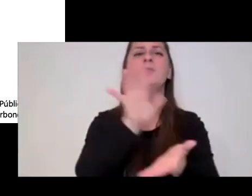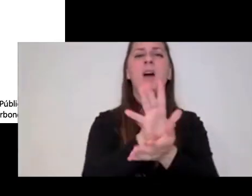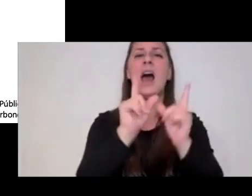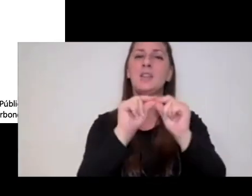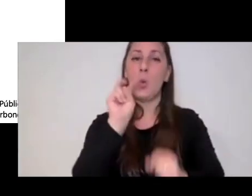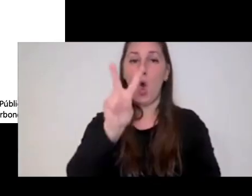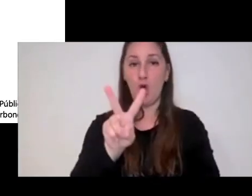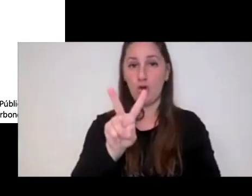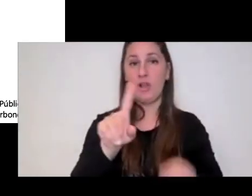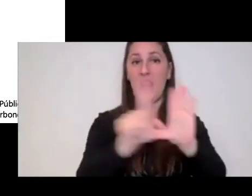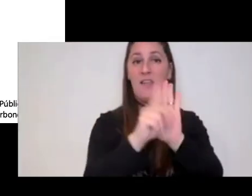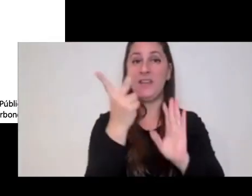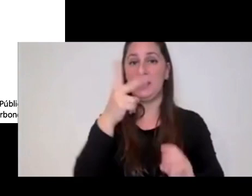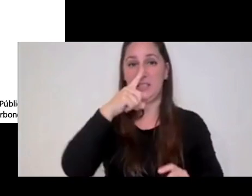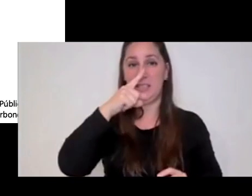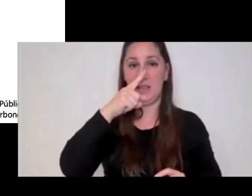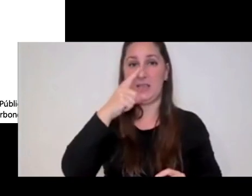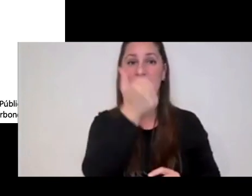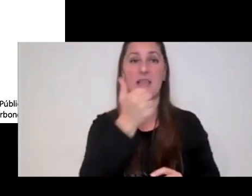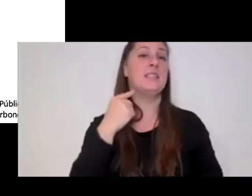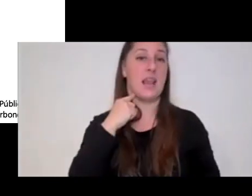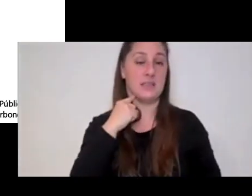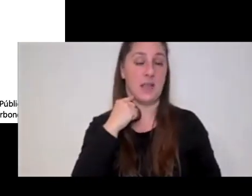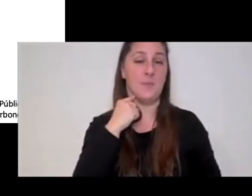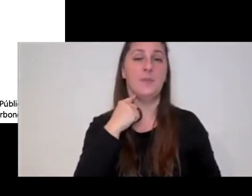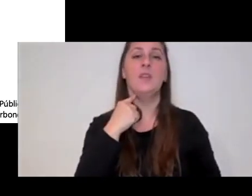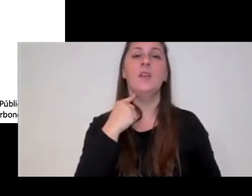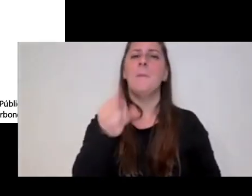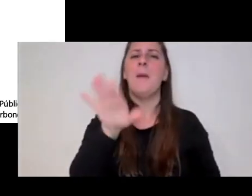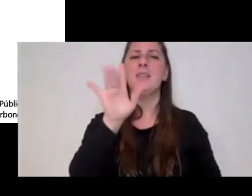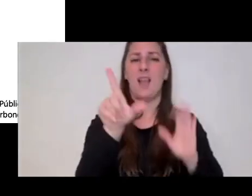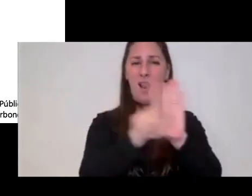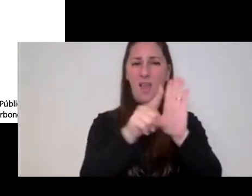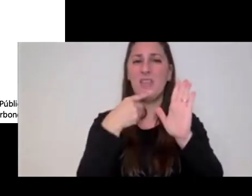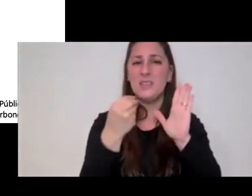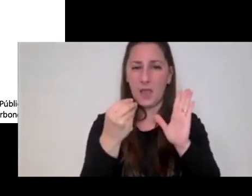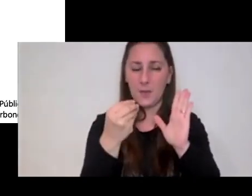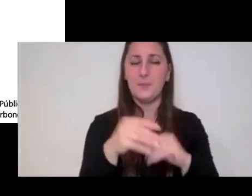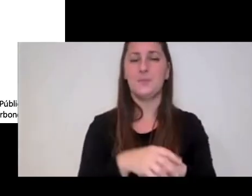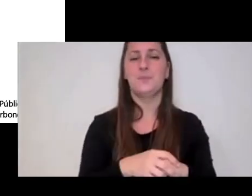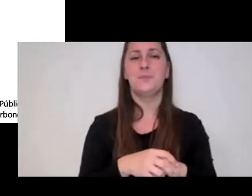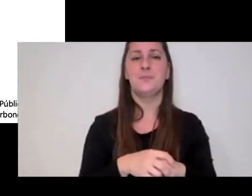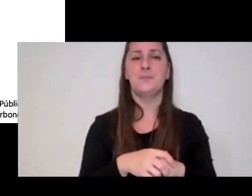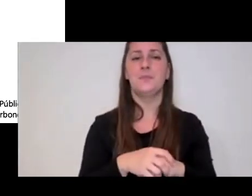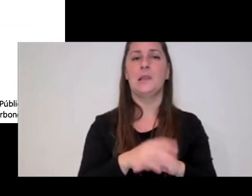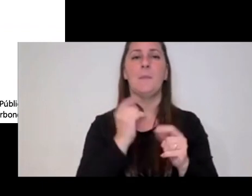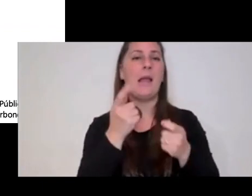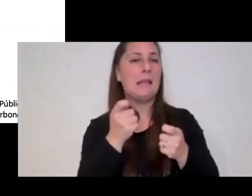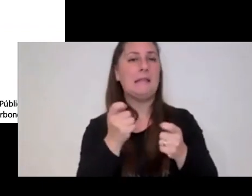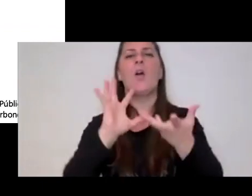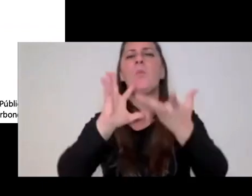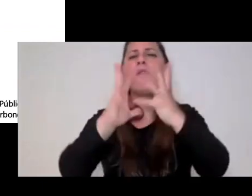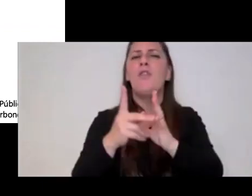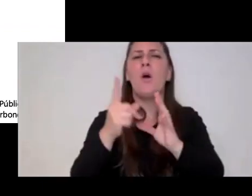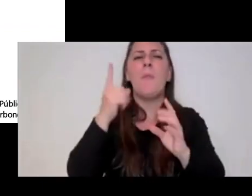ley 27613. Básicamente lo que nos va a decir es que se va a tratar o va a encuadrar dentro del concepto proyecto